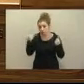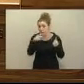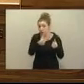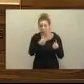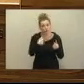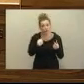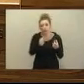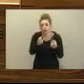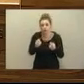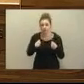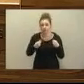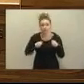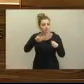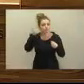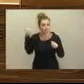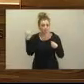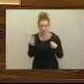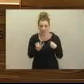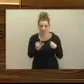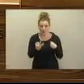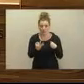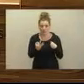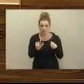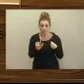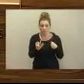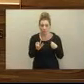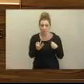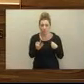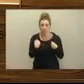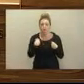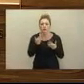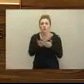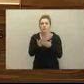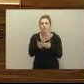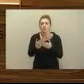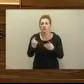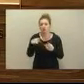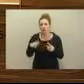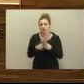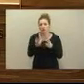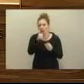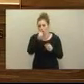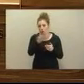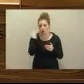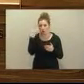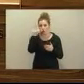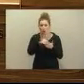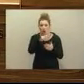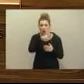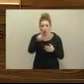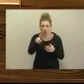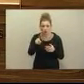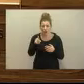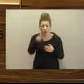dignamente». Yo solicité el salario en el año 2011 y esperé para cobrarlo dos años